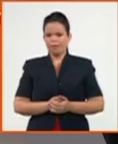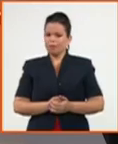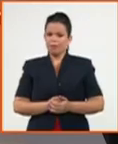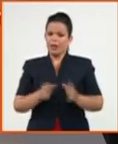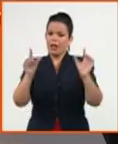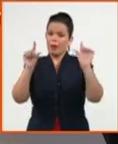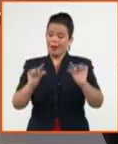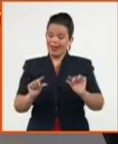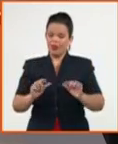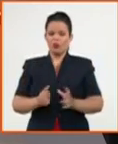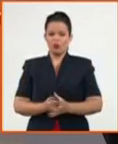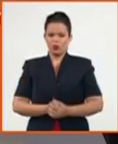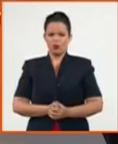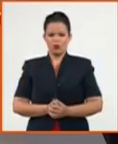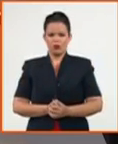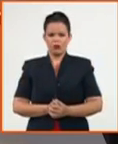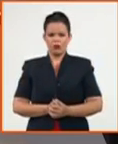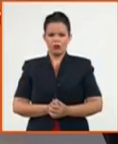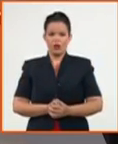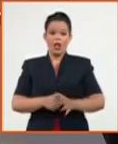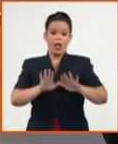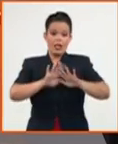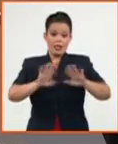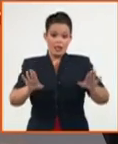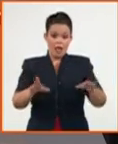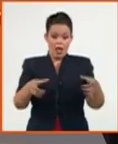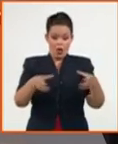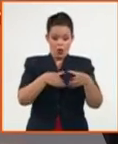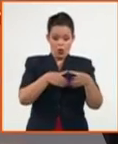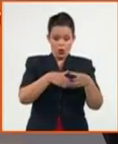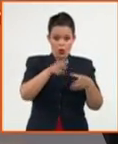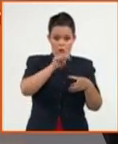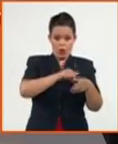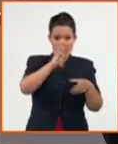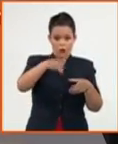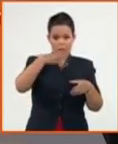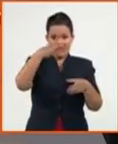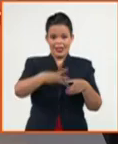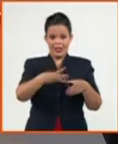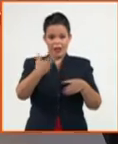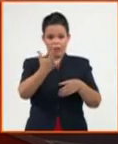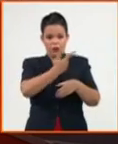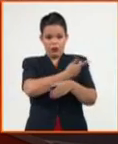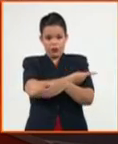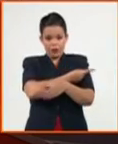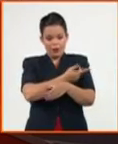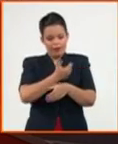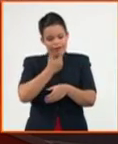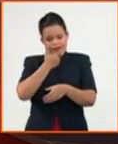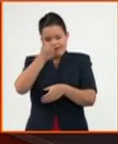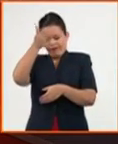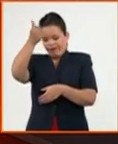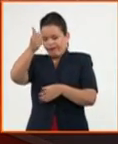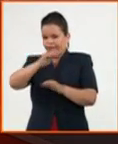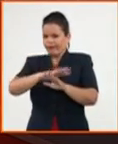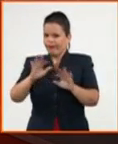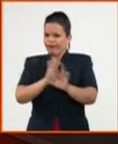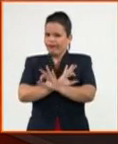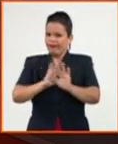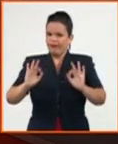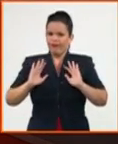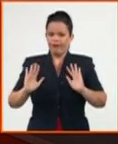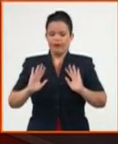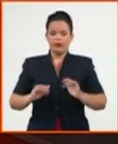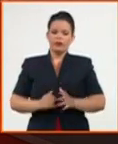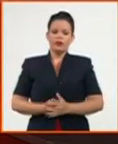por supuesto con una tercera dosis que eleva un jonrón y claro la calidad de hecho en el momento de